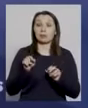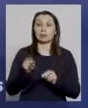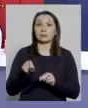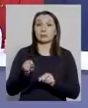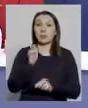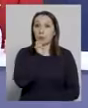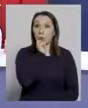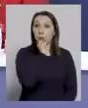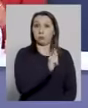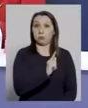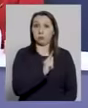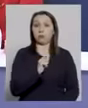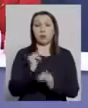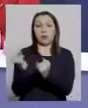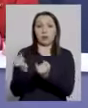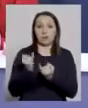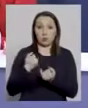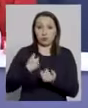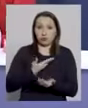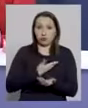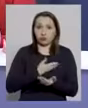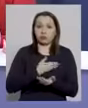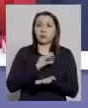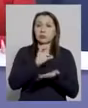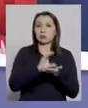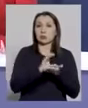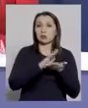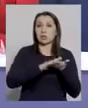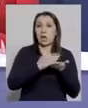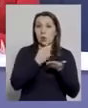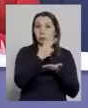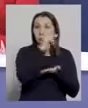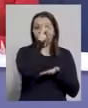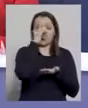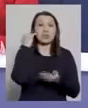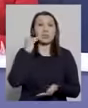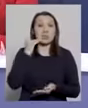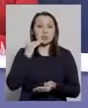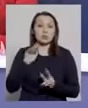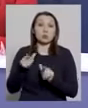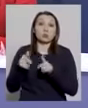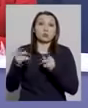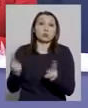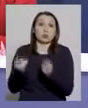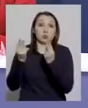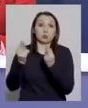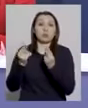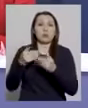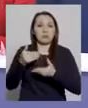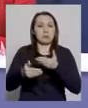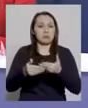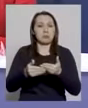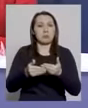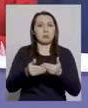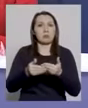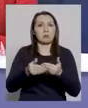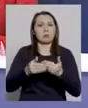la denuncia, según la información que tenemos del centro de salud, este niño afortunadamente se encuentra